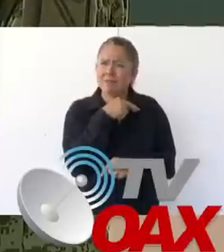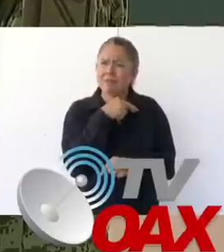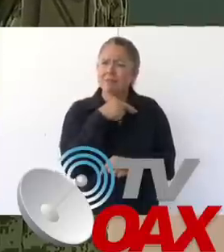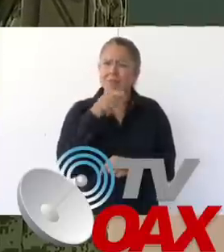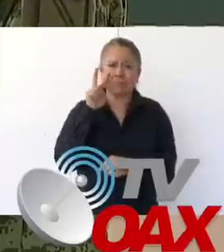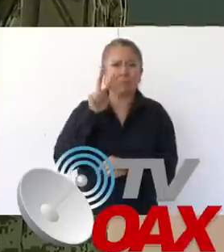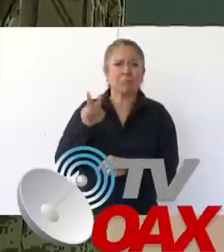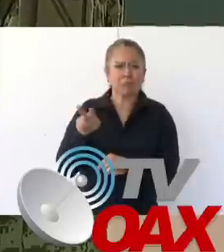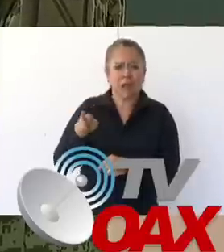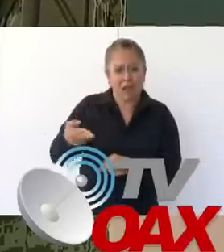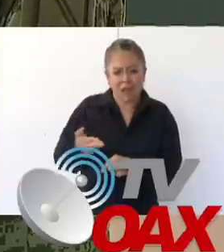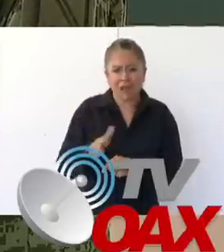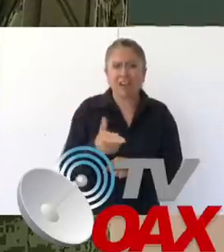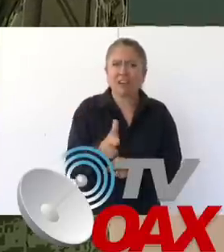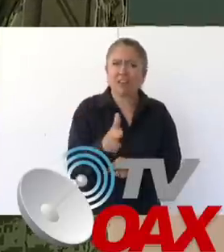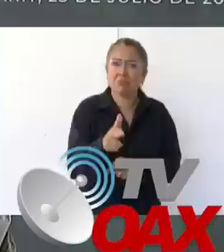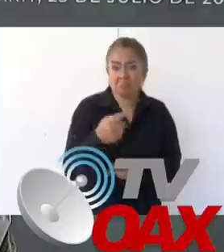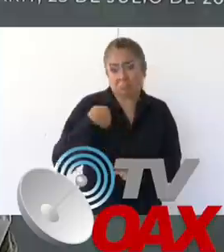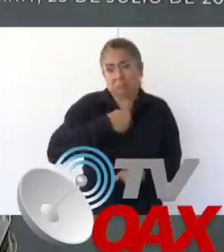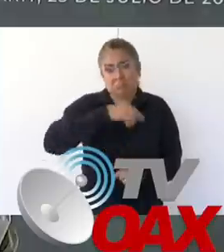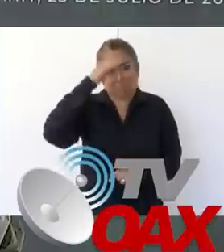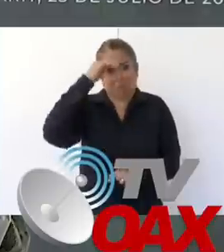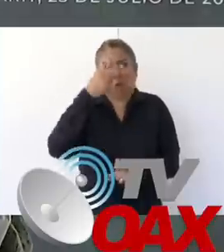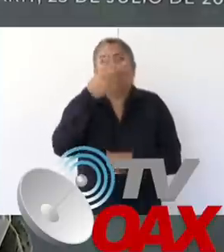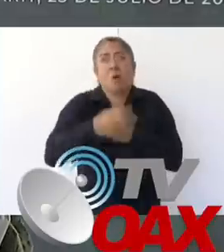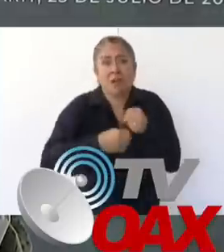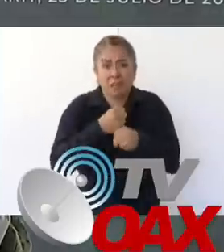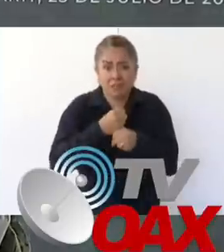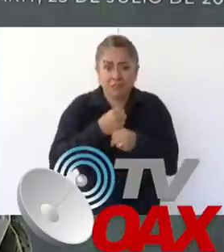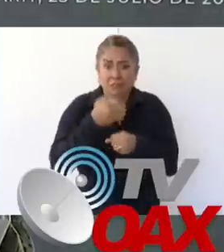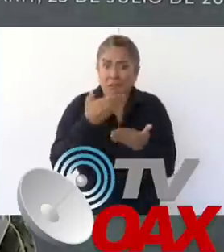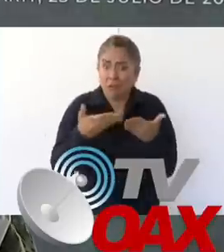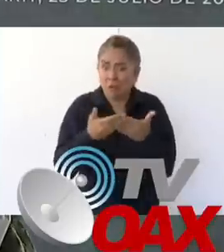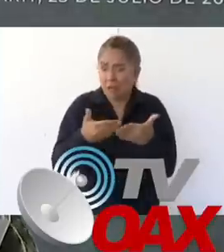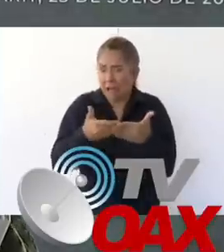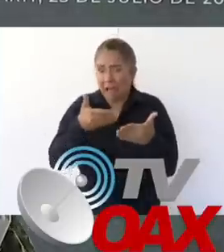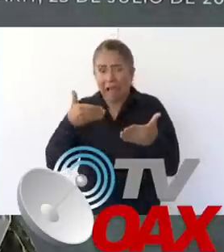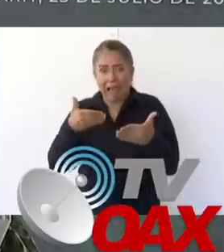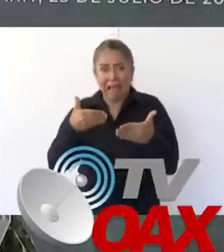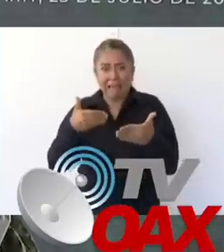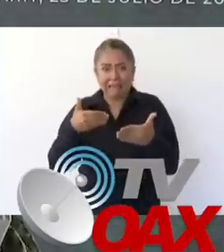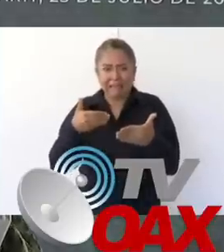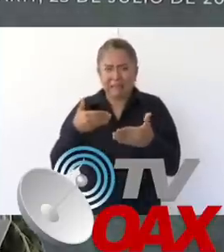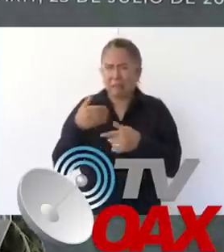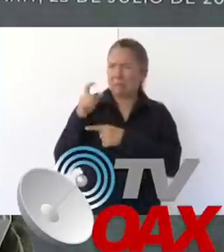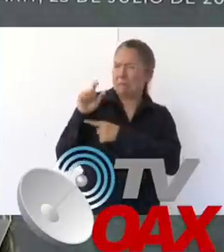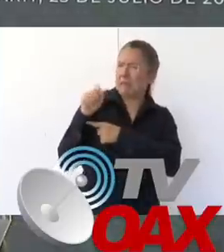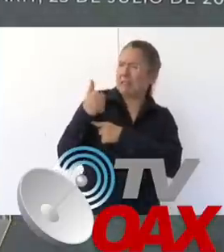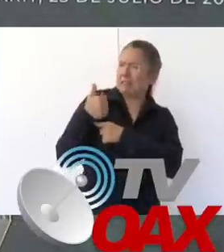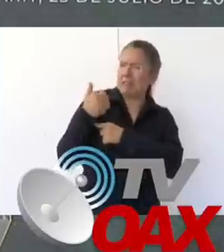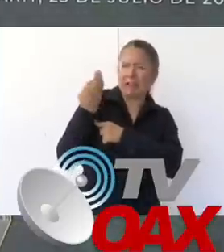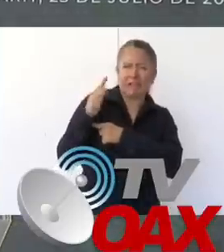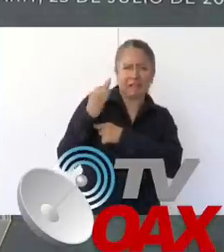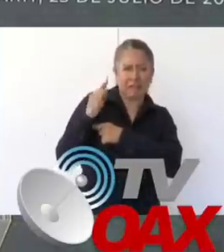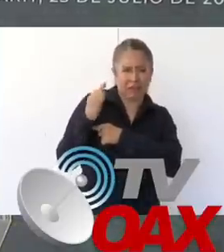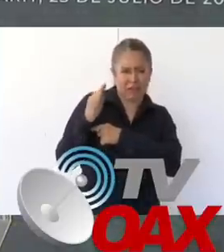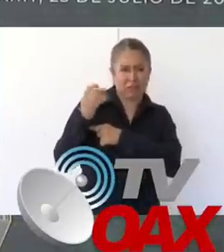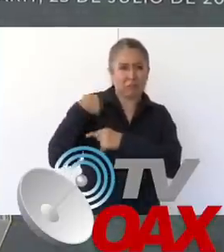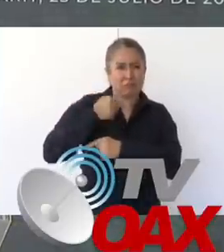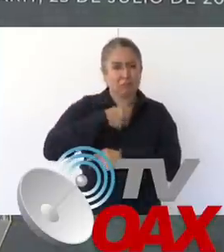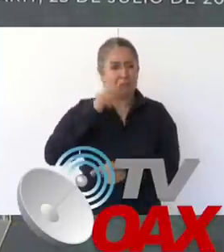río, pudimos tenerlo antes de junio. Cuando vino el señor presidente en 26 de febrero, vio que teníamos 4 meses